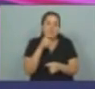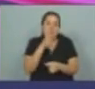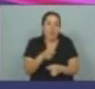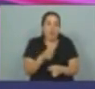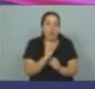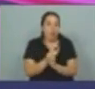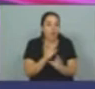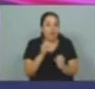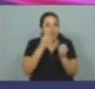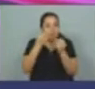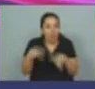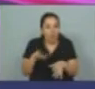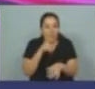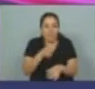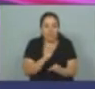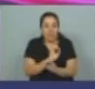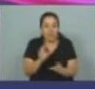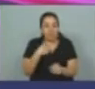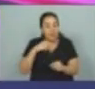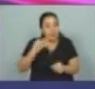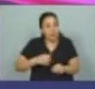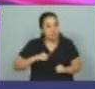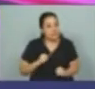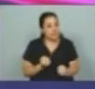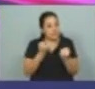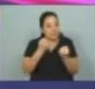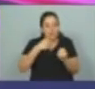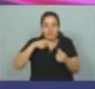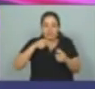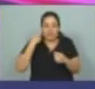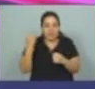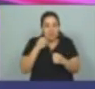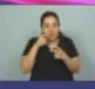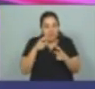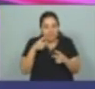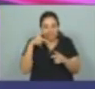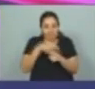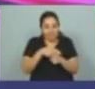Nada, me iba a salir un insulto, pero dije que no me iba a enojar y no me voy a enojar.